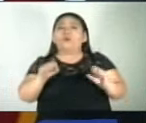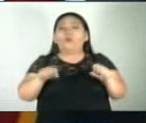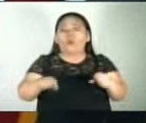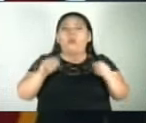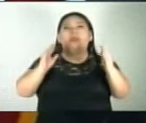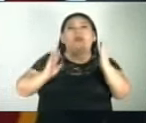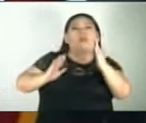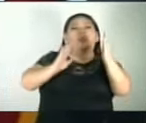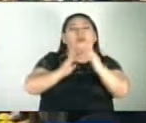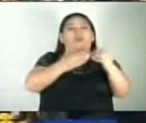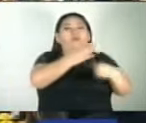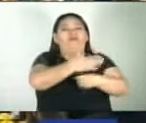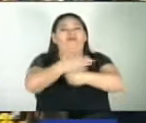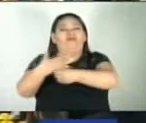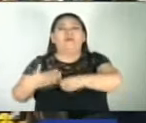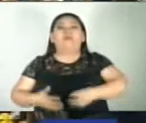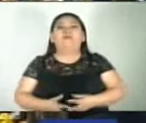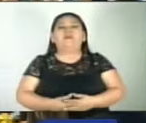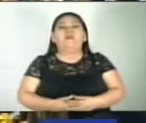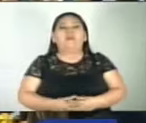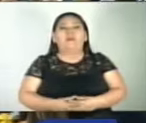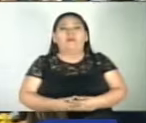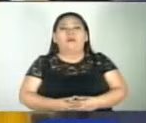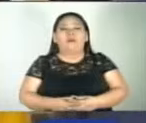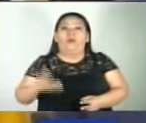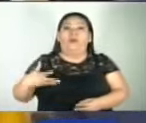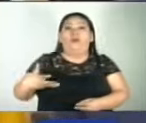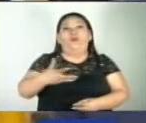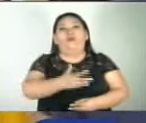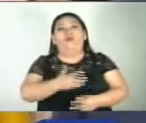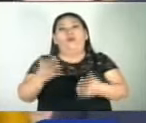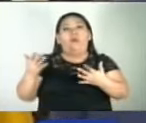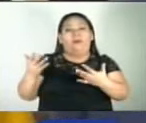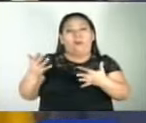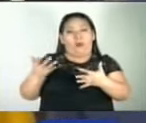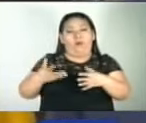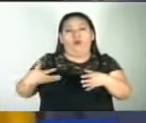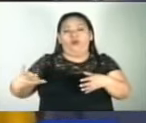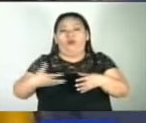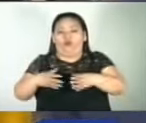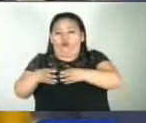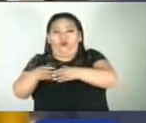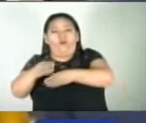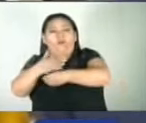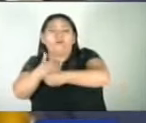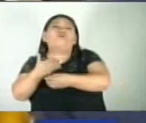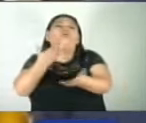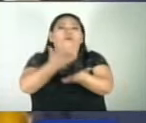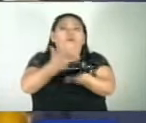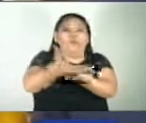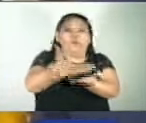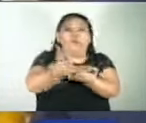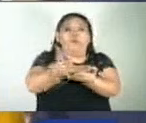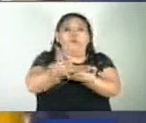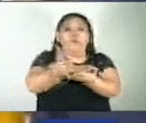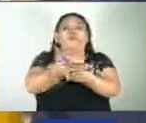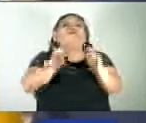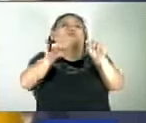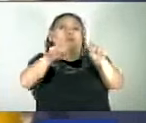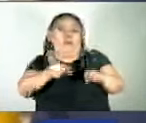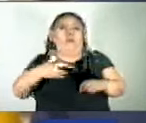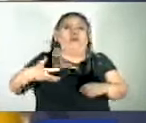reto para los partidos de oposición. Esperamos convertirnos en una oposición propositiva, que es lo importante, que podamos ser más